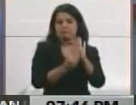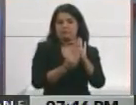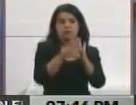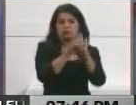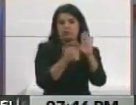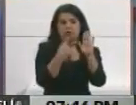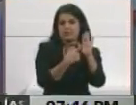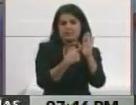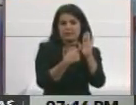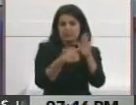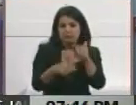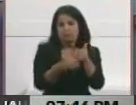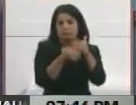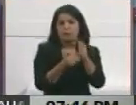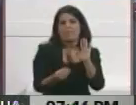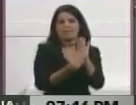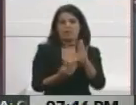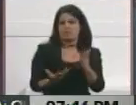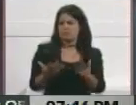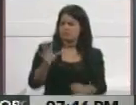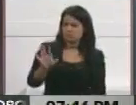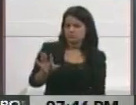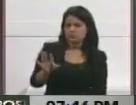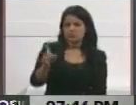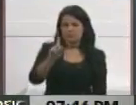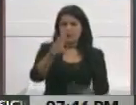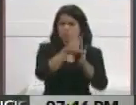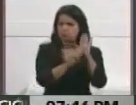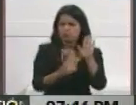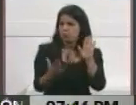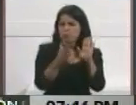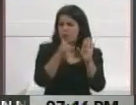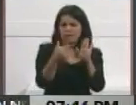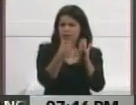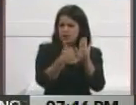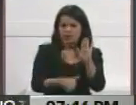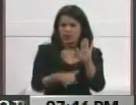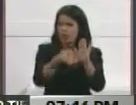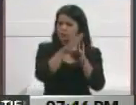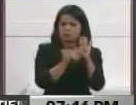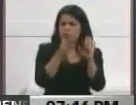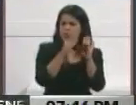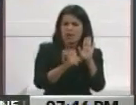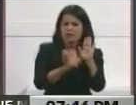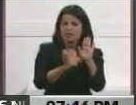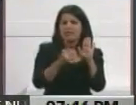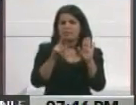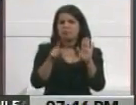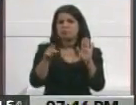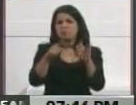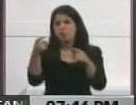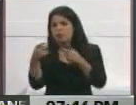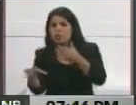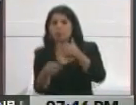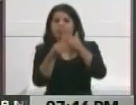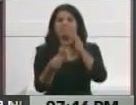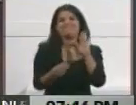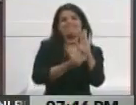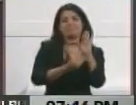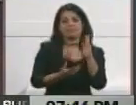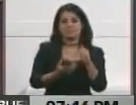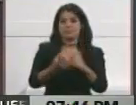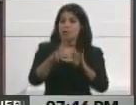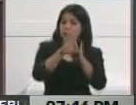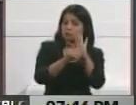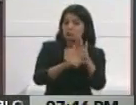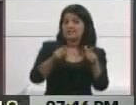constitucional claro eh se trata de atentados a la Constitución Fíjate que no estoy hablando de vulnerar la Constitución atentar contra la Constitución